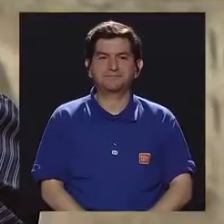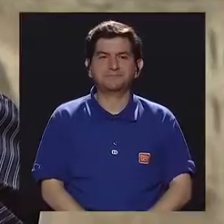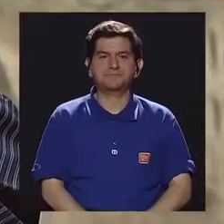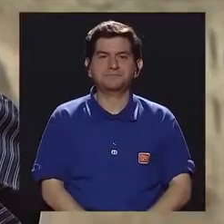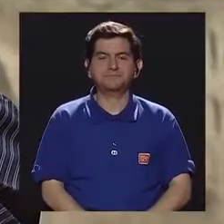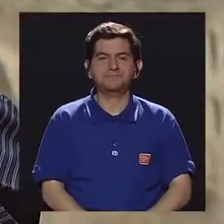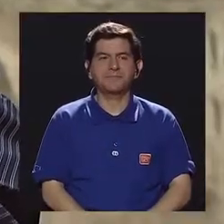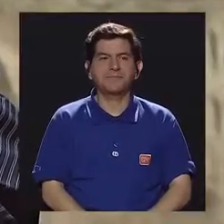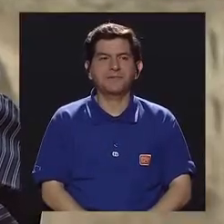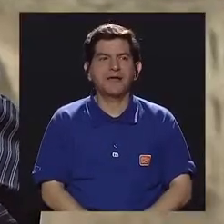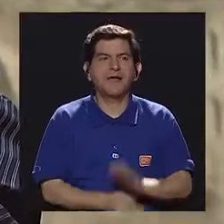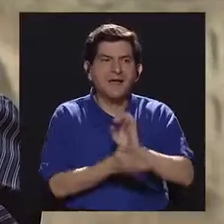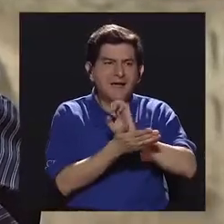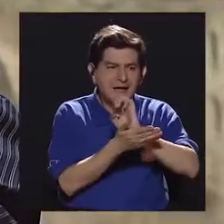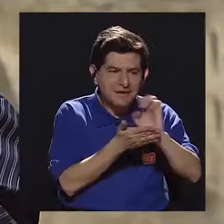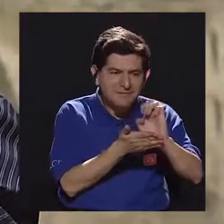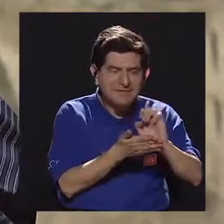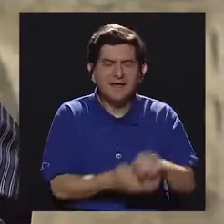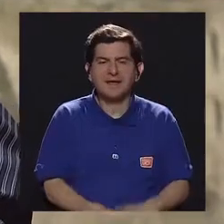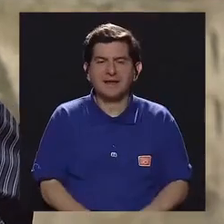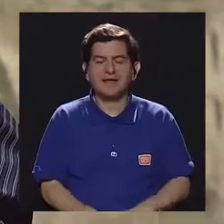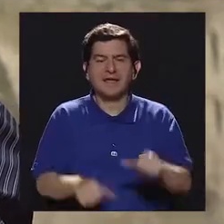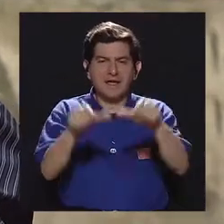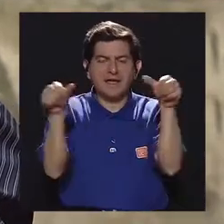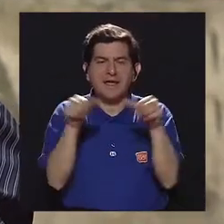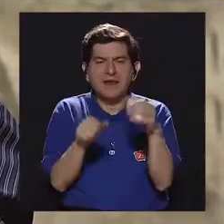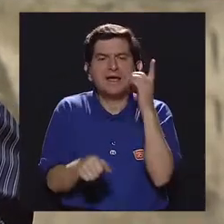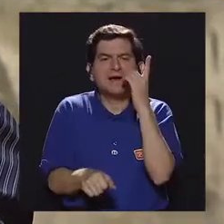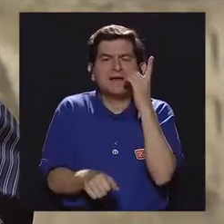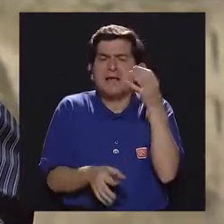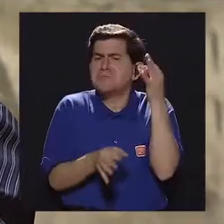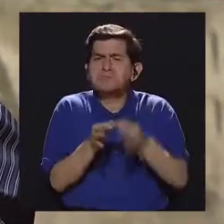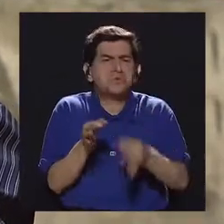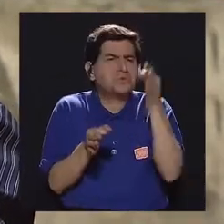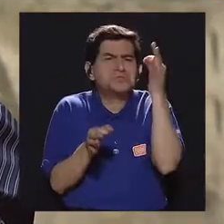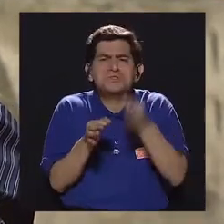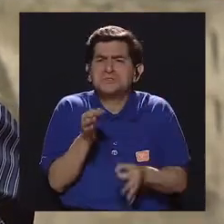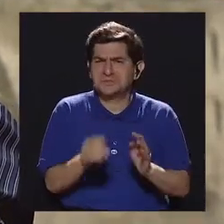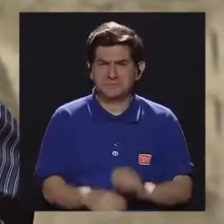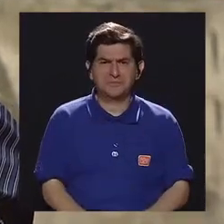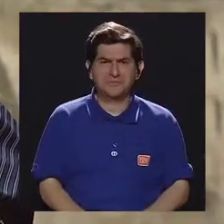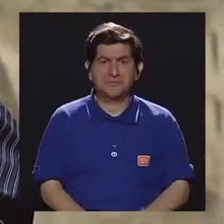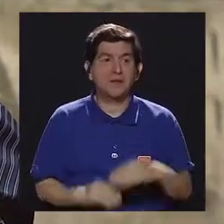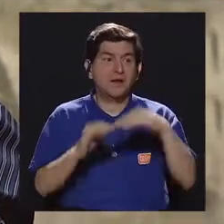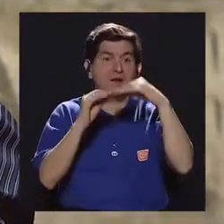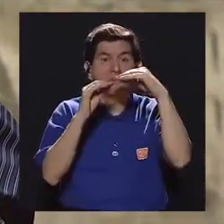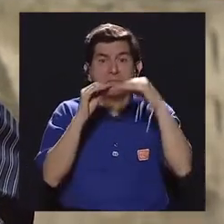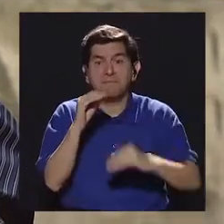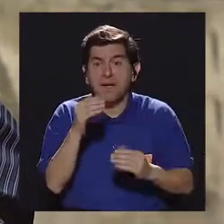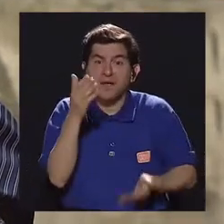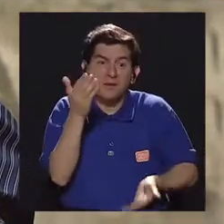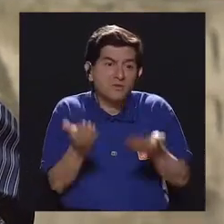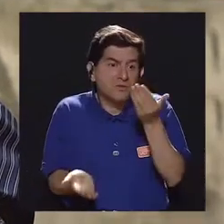mira, la parte preventiva en odontología yo creo que es de las cosas más sencillas y es de lo que